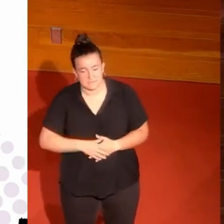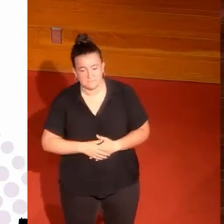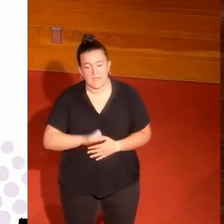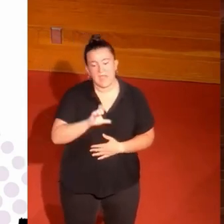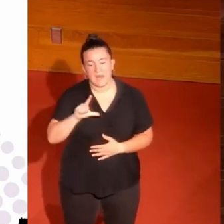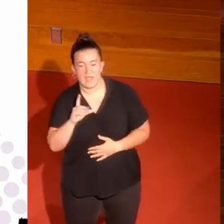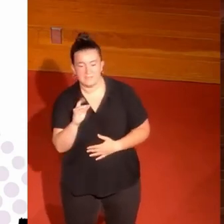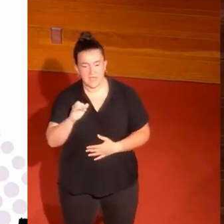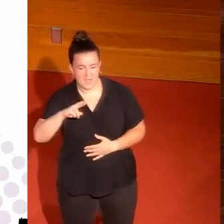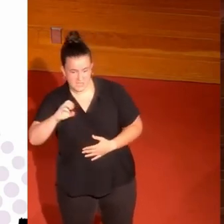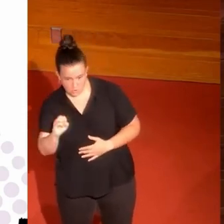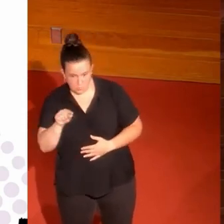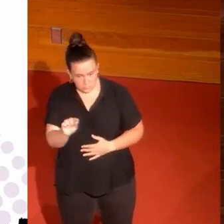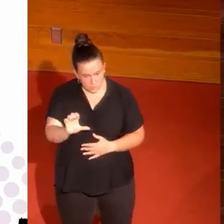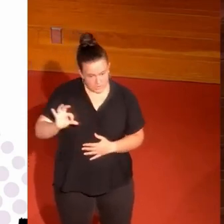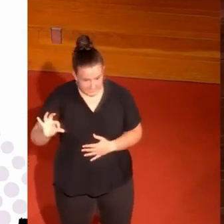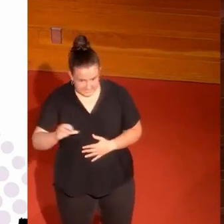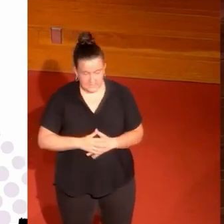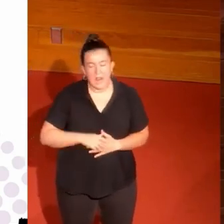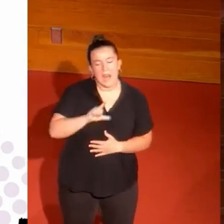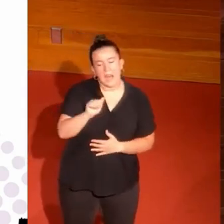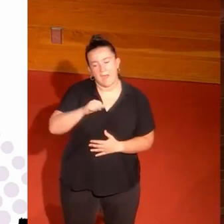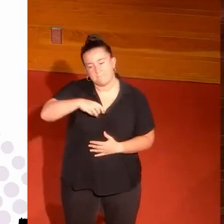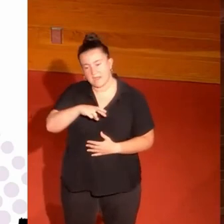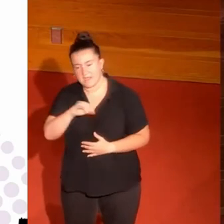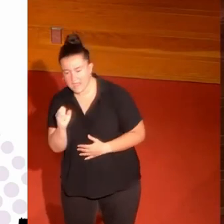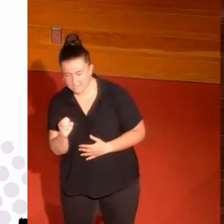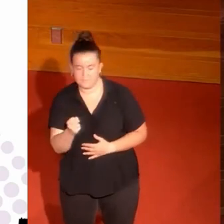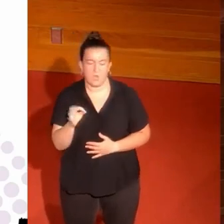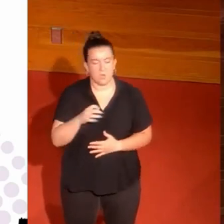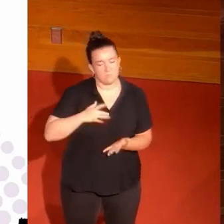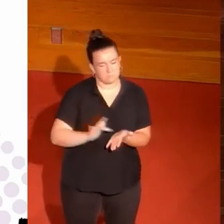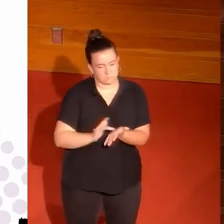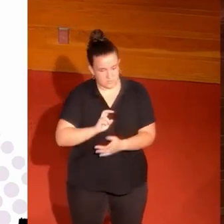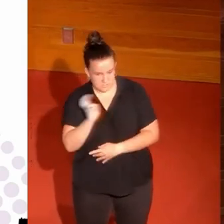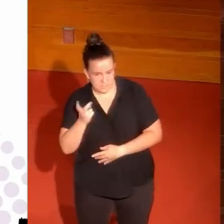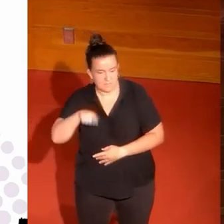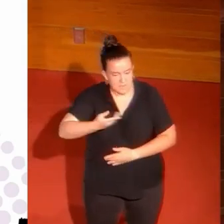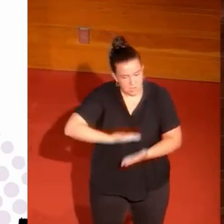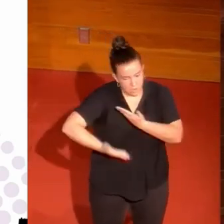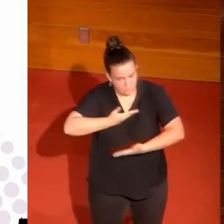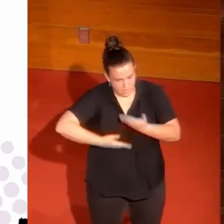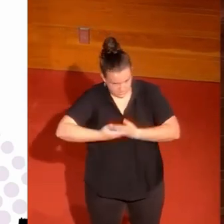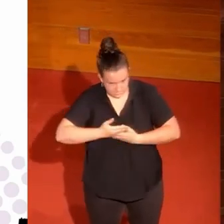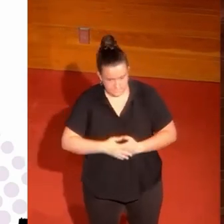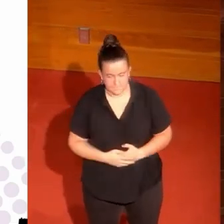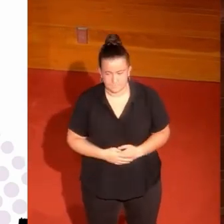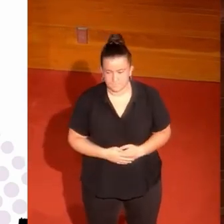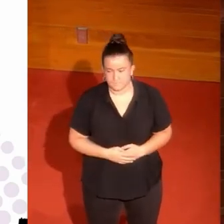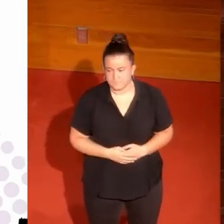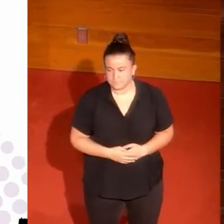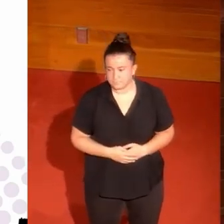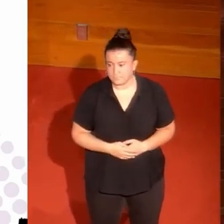diarioes marean edo frontera de egiten ditu